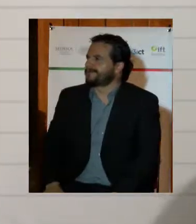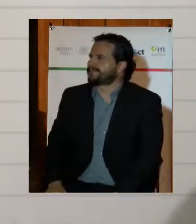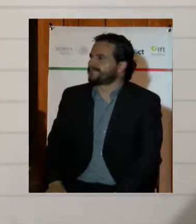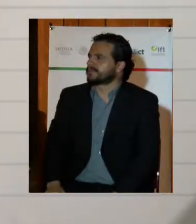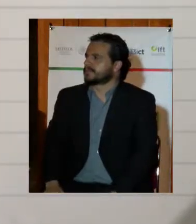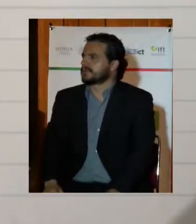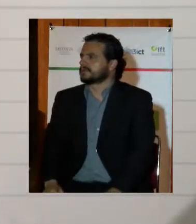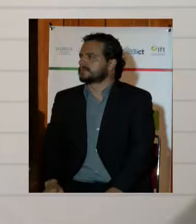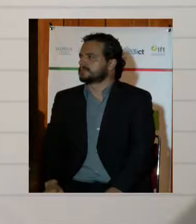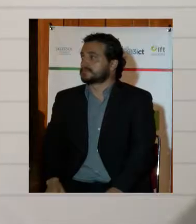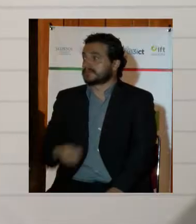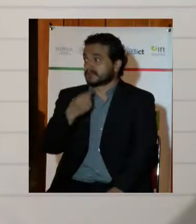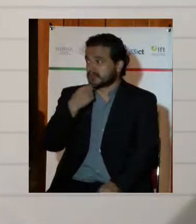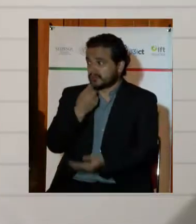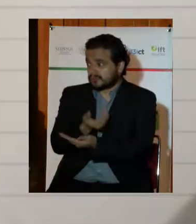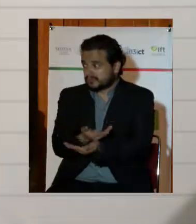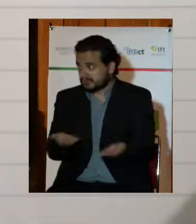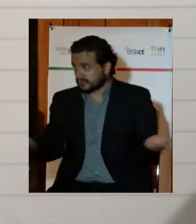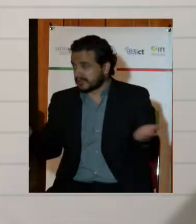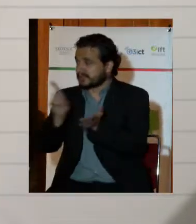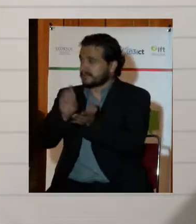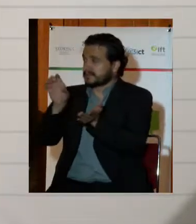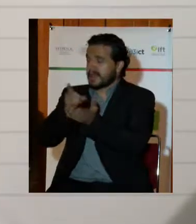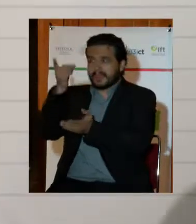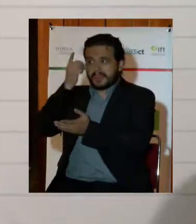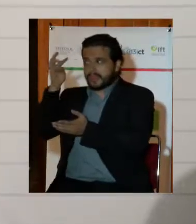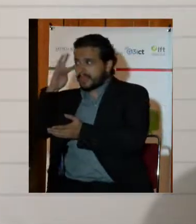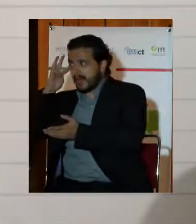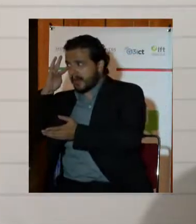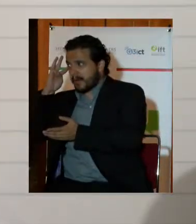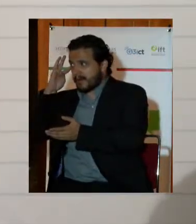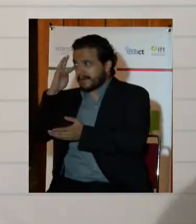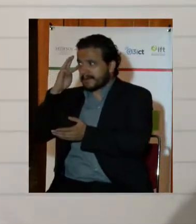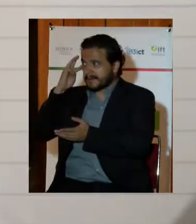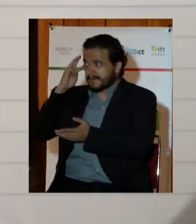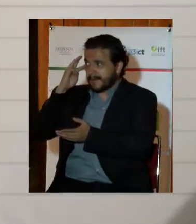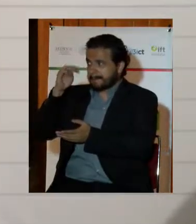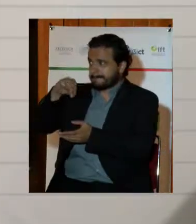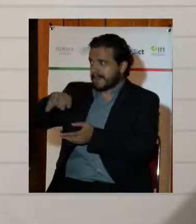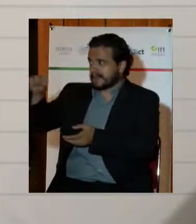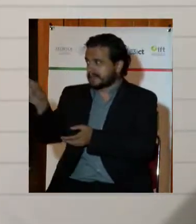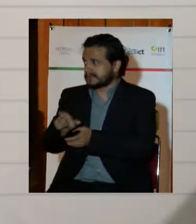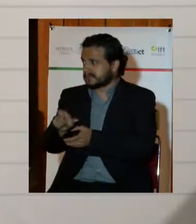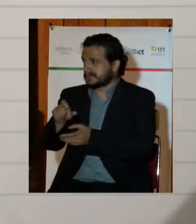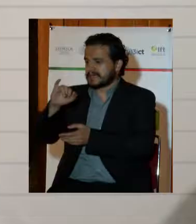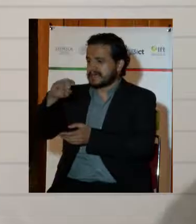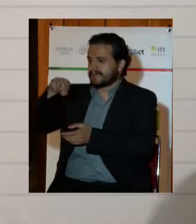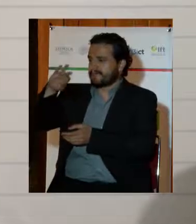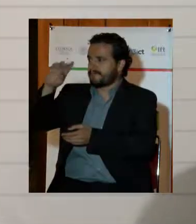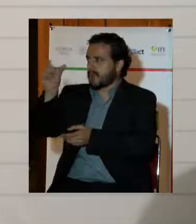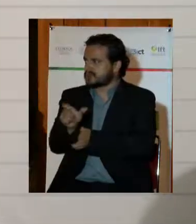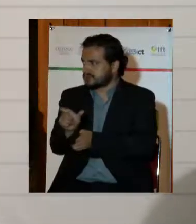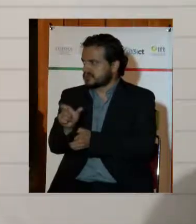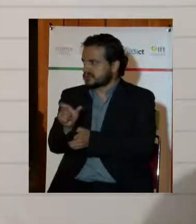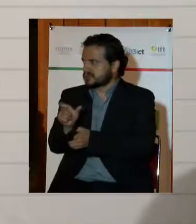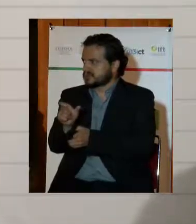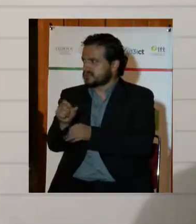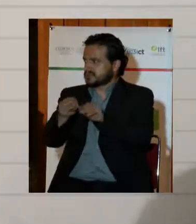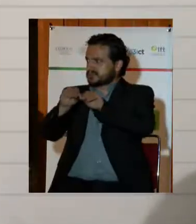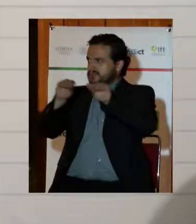motriz, el Kinect para Xbox 360, que es un sensor interactivo que de manera